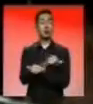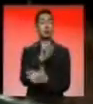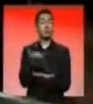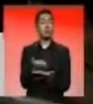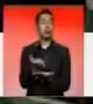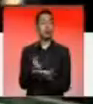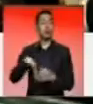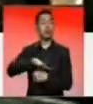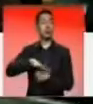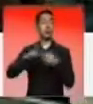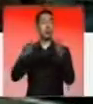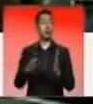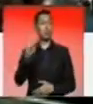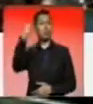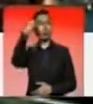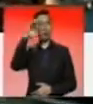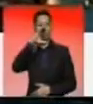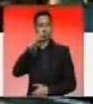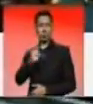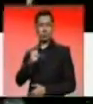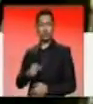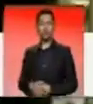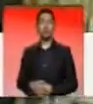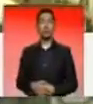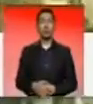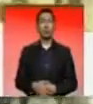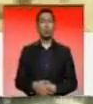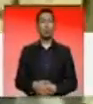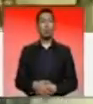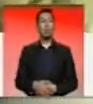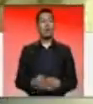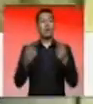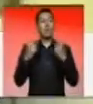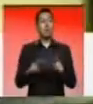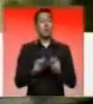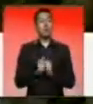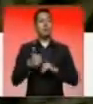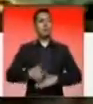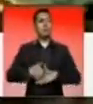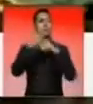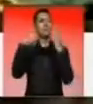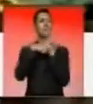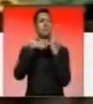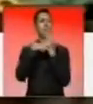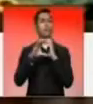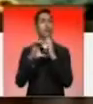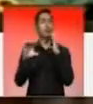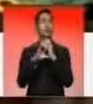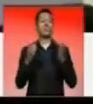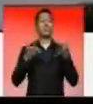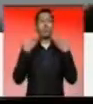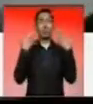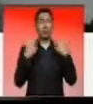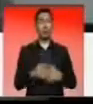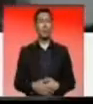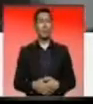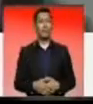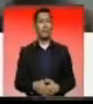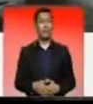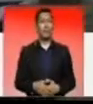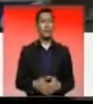embajador itinerante del gobierno de Lucio Gutiérrez. Presidió el directorio del Terminal Terrestre de Guayaquil durante su remodelación en